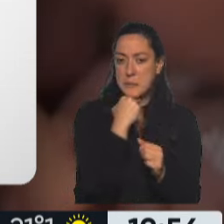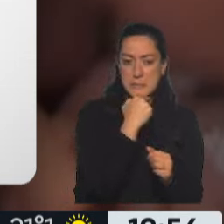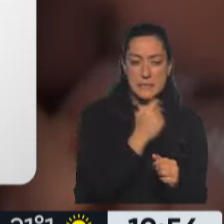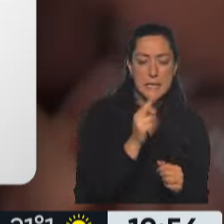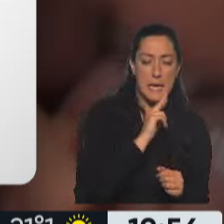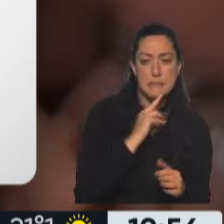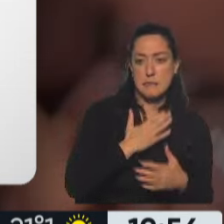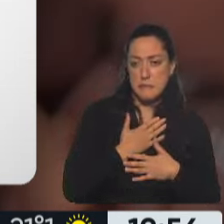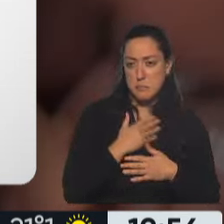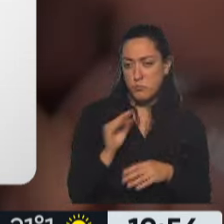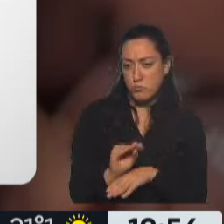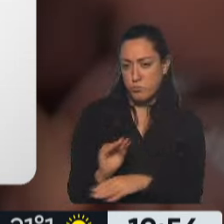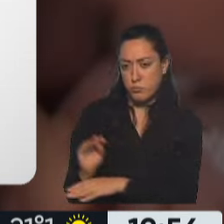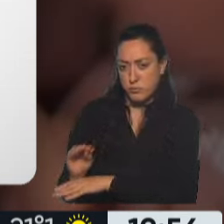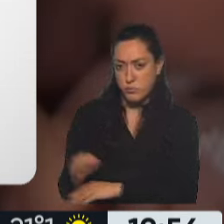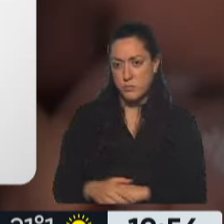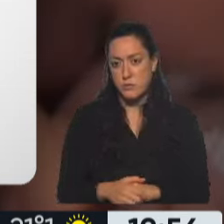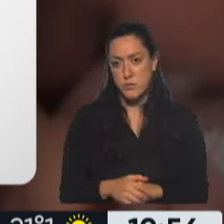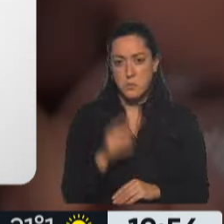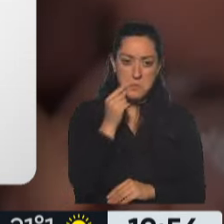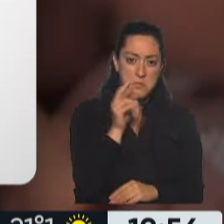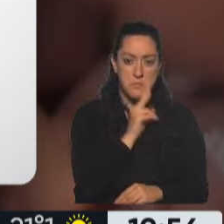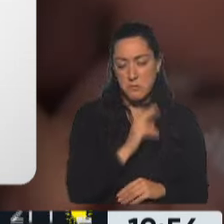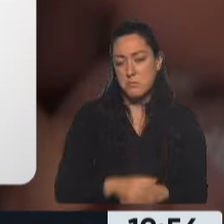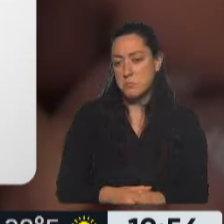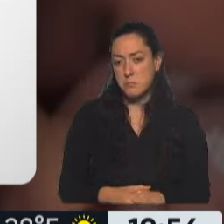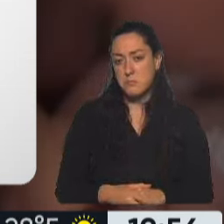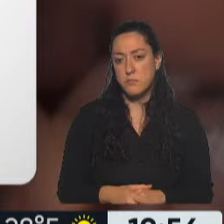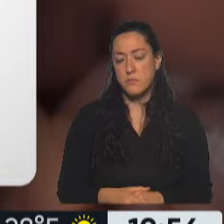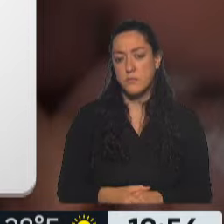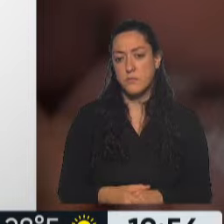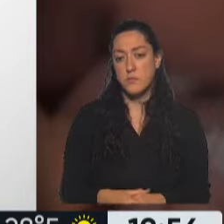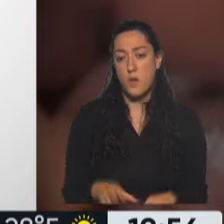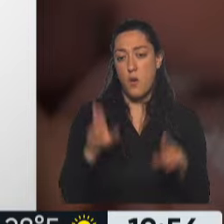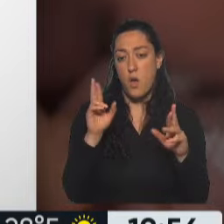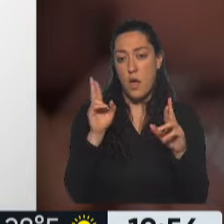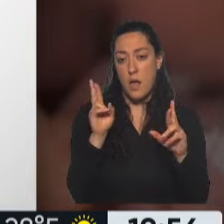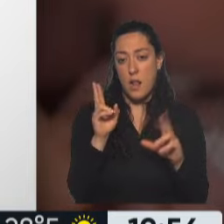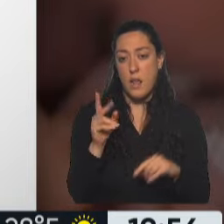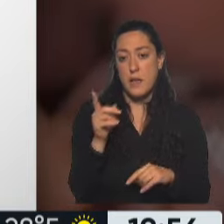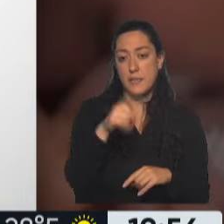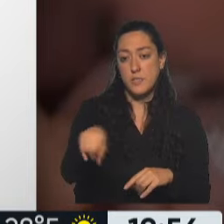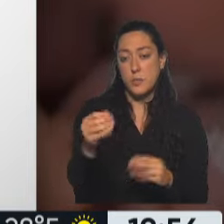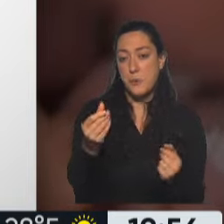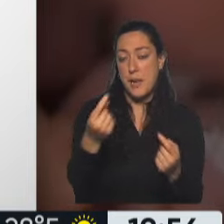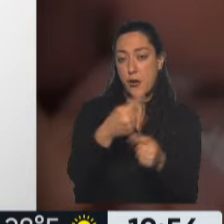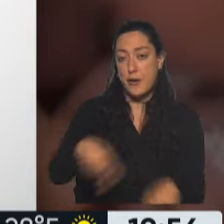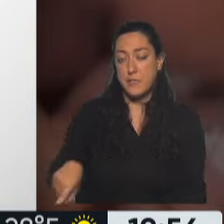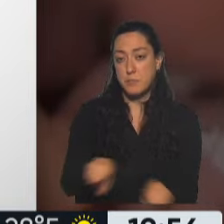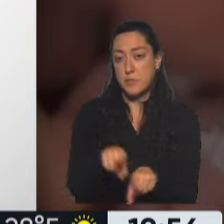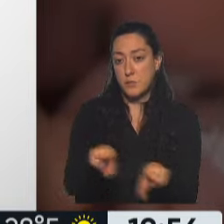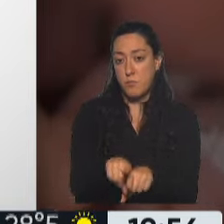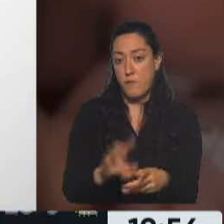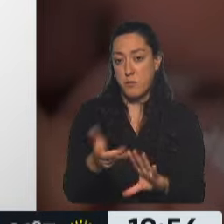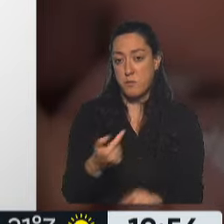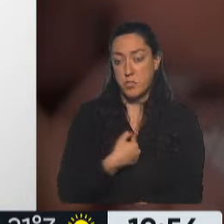hijas y mis hijos. Seguía un poquito más allá, que ojalá que tengan los mismos valores que tengo